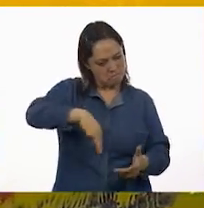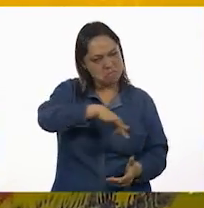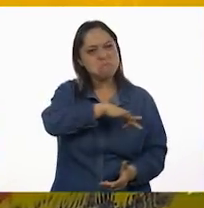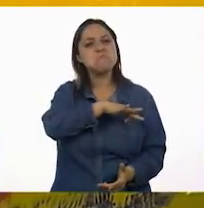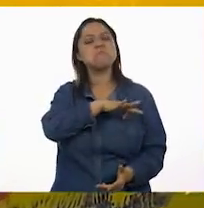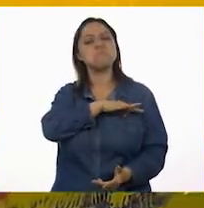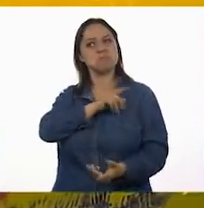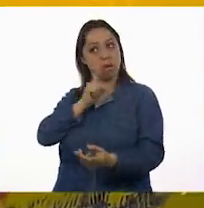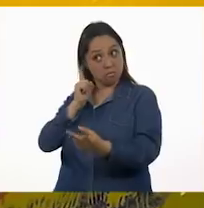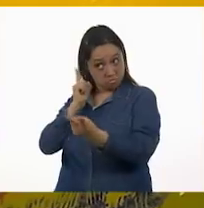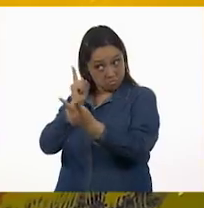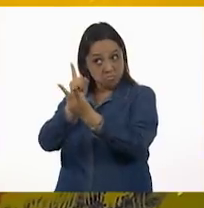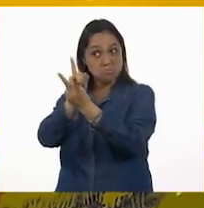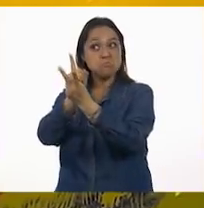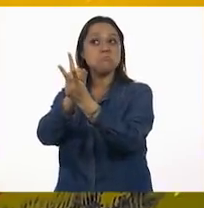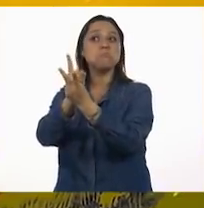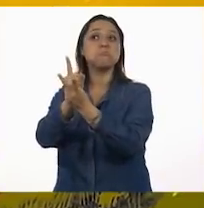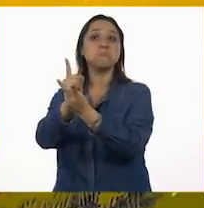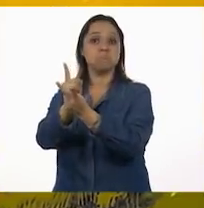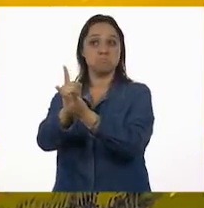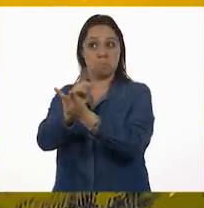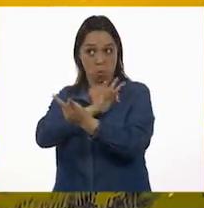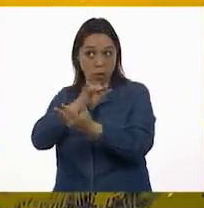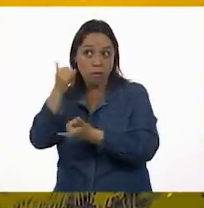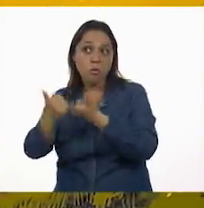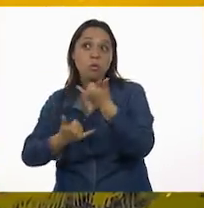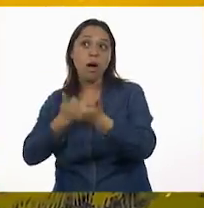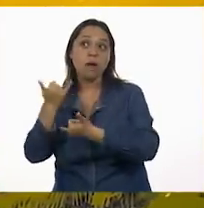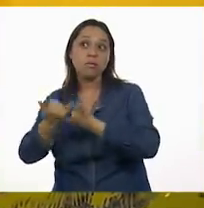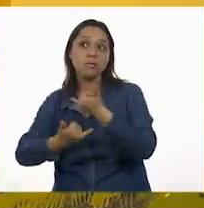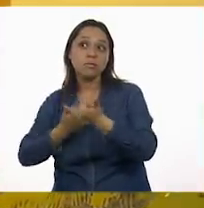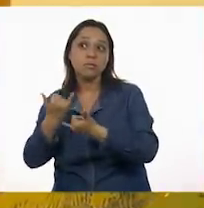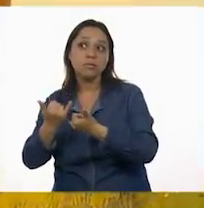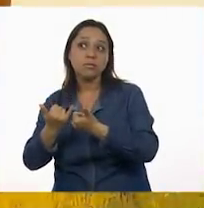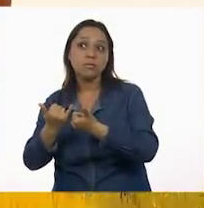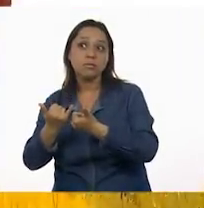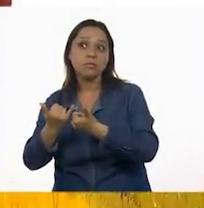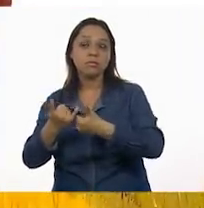preguntarles si lo dejaban jugar con ellos.